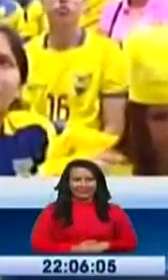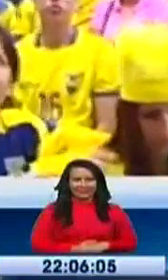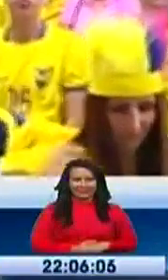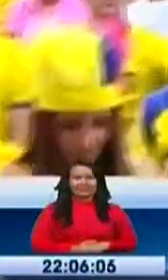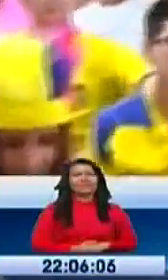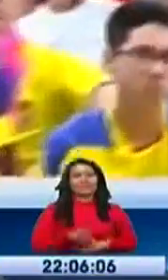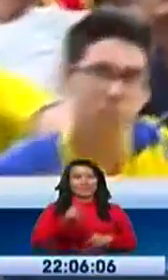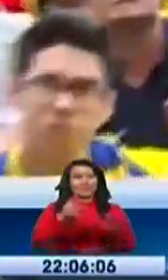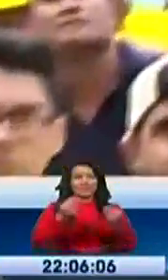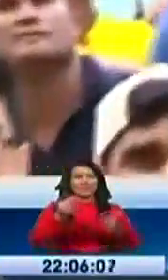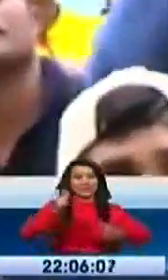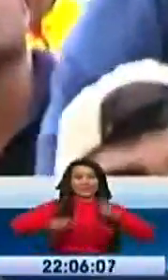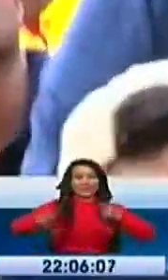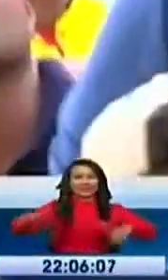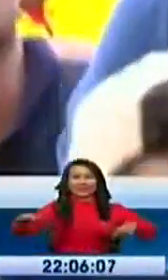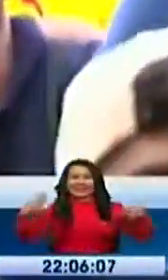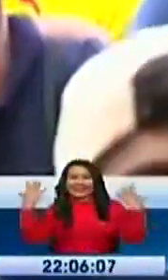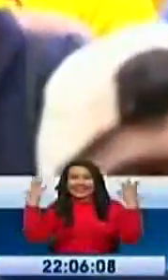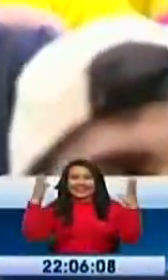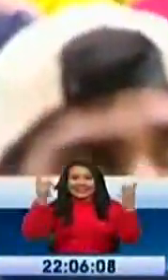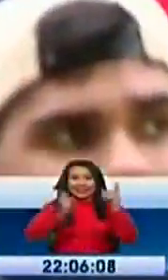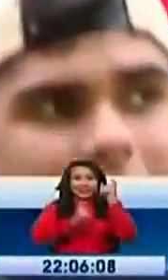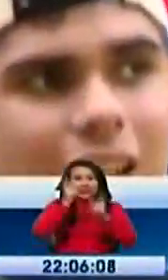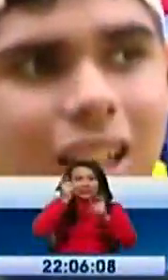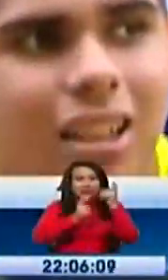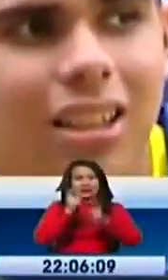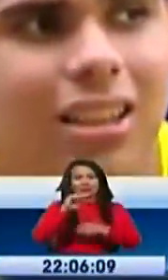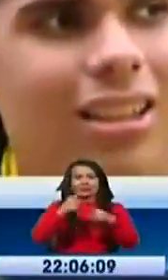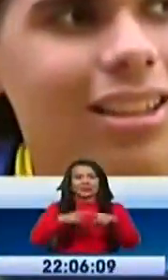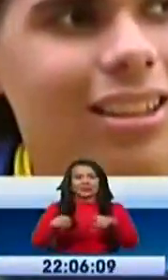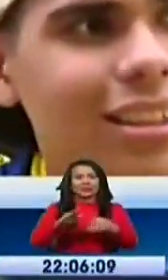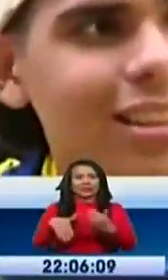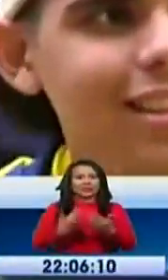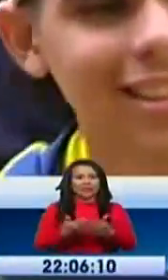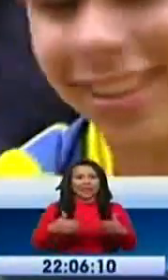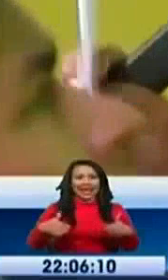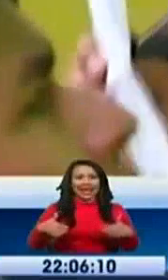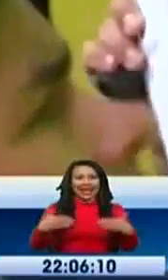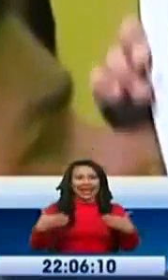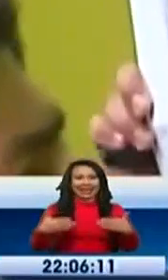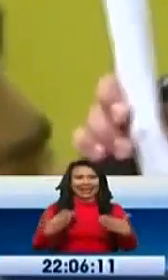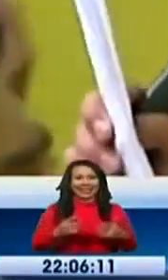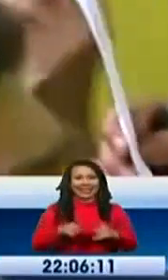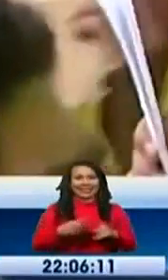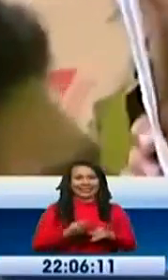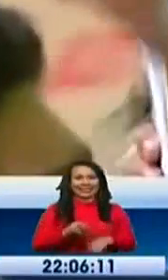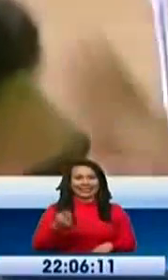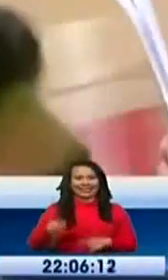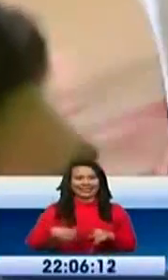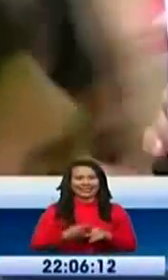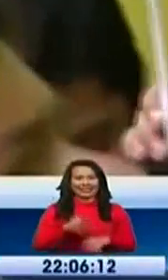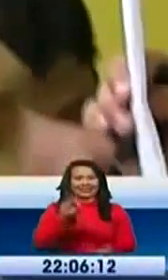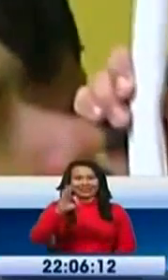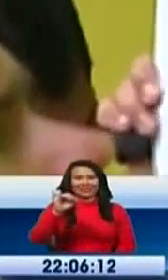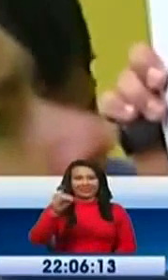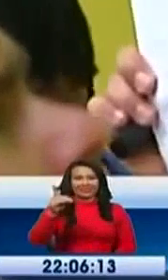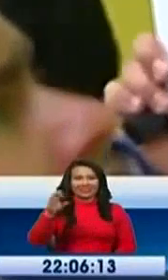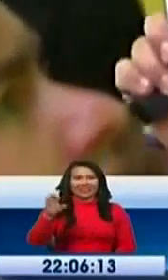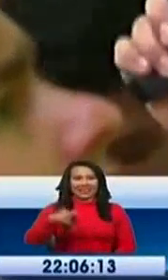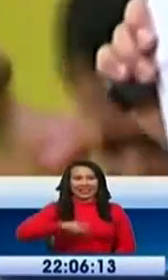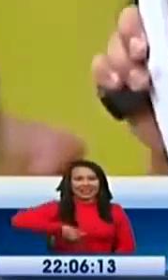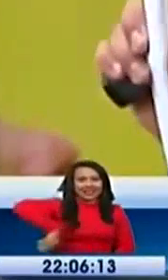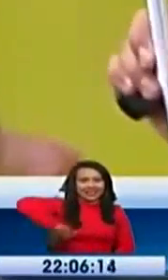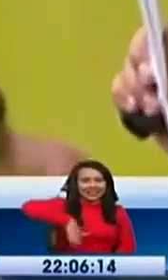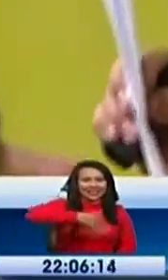Las emociones eran diversas, pero la alegría comenzó a desbordar con la anotación de Fidel Martínez al